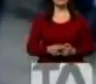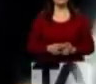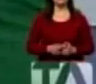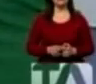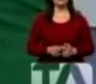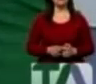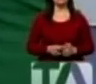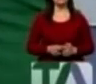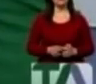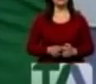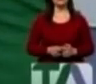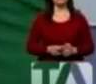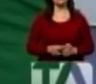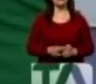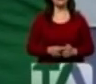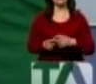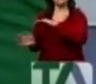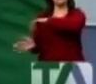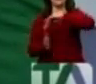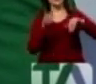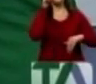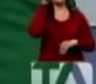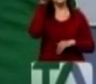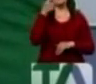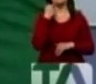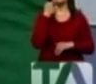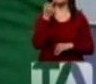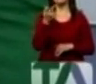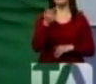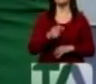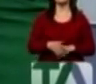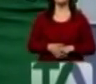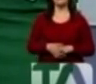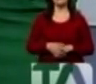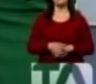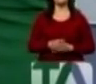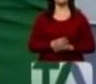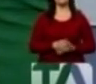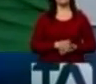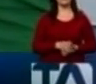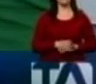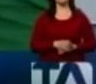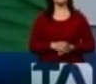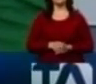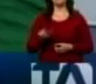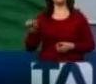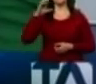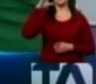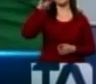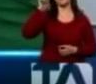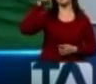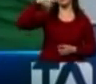horas. El fiscal general Galo Chiriboga dice que la figura que cabe en el caso Capaco es